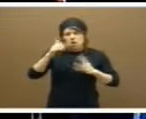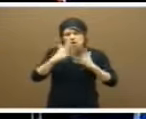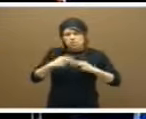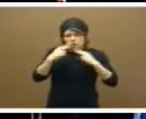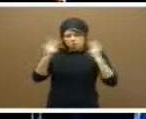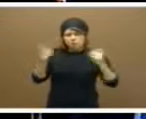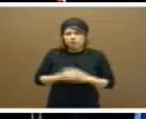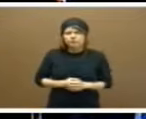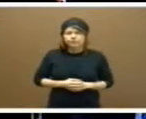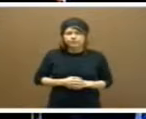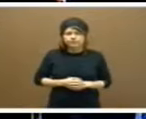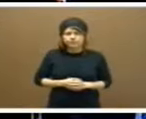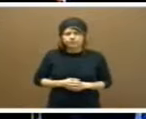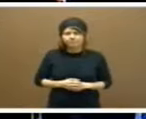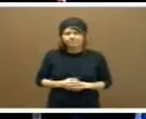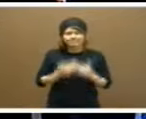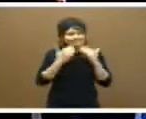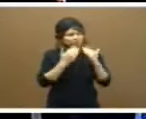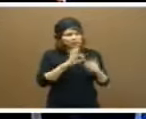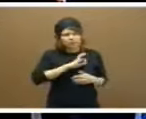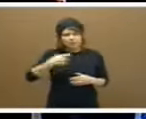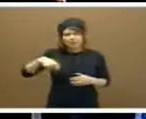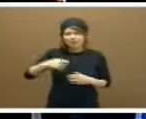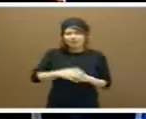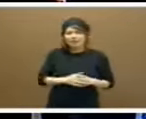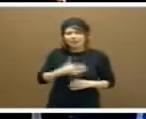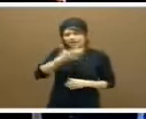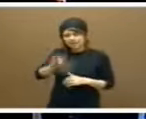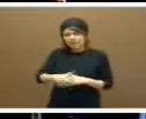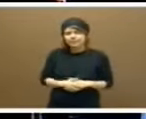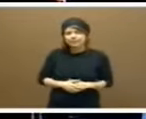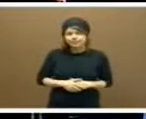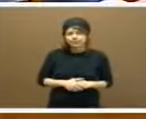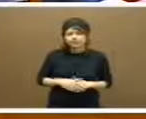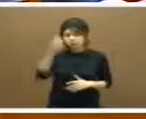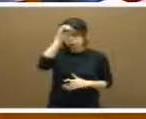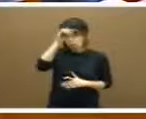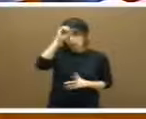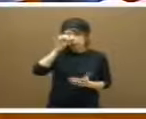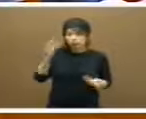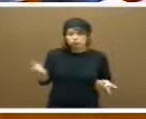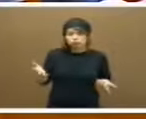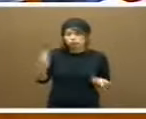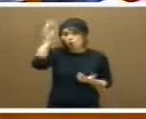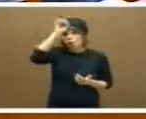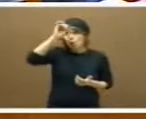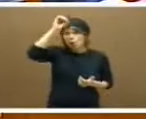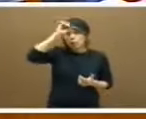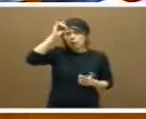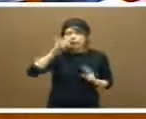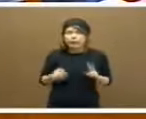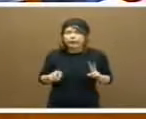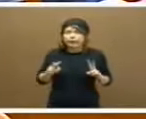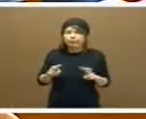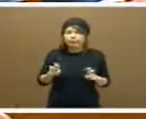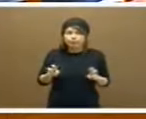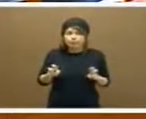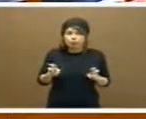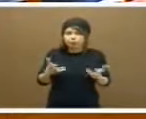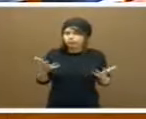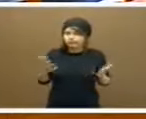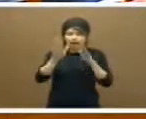Pública. Sí, muchas gracias, señor presidente. Con la venia, la opinión es una opinión en principio